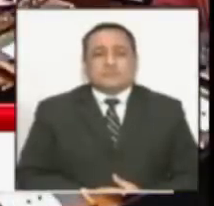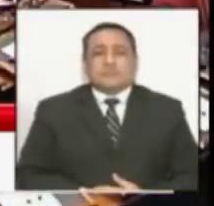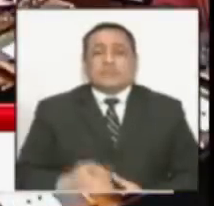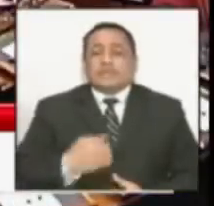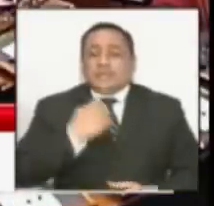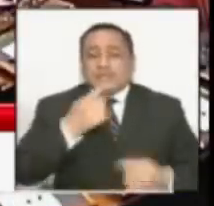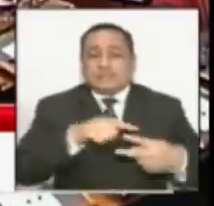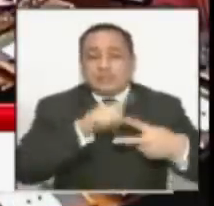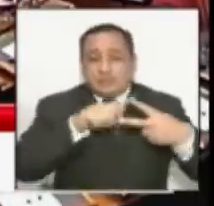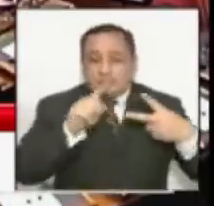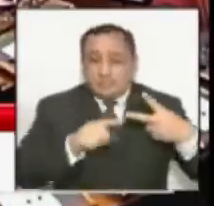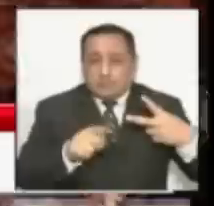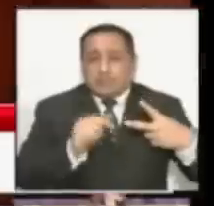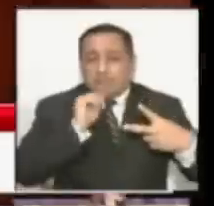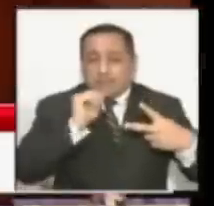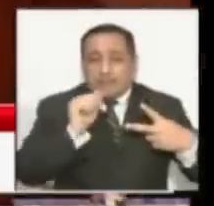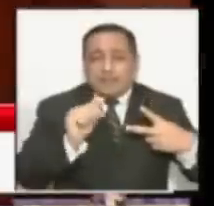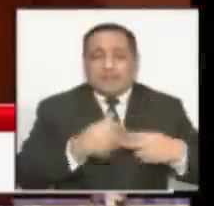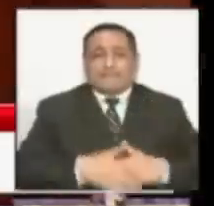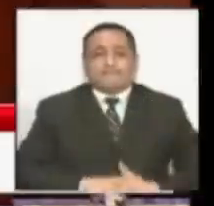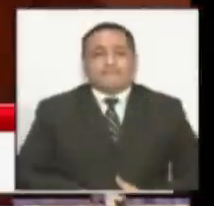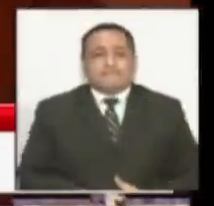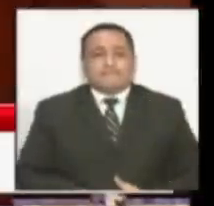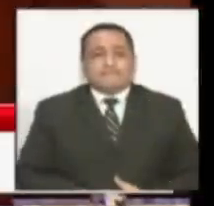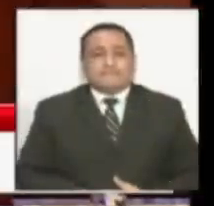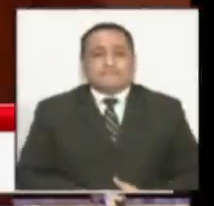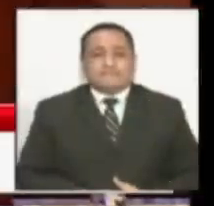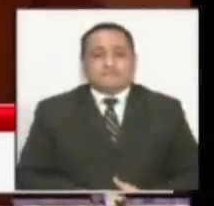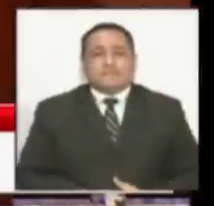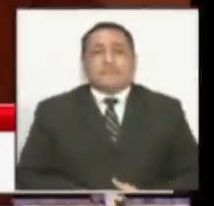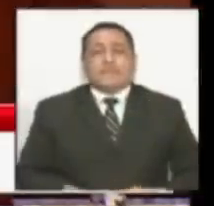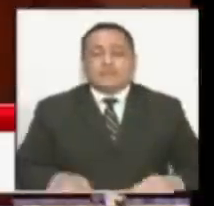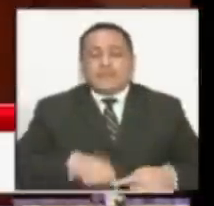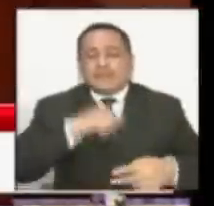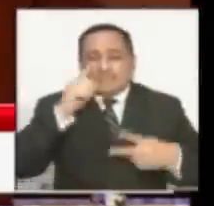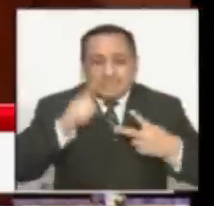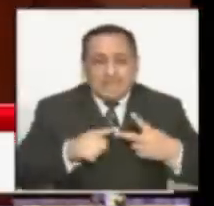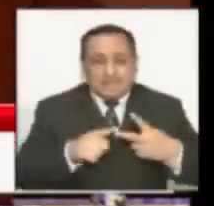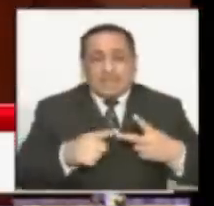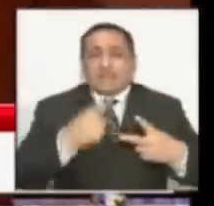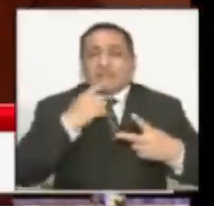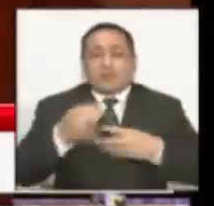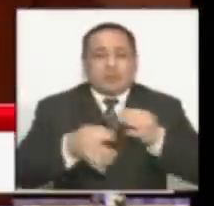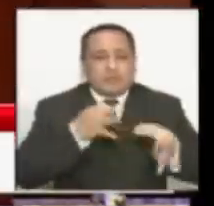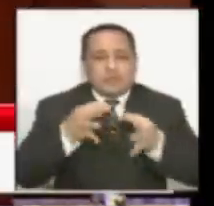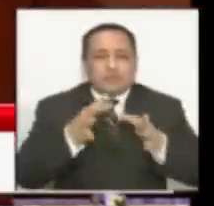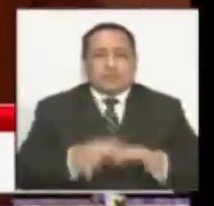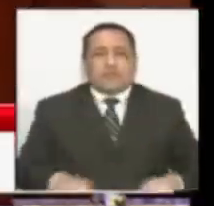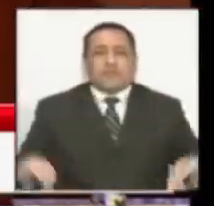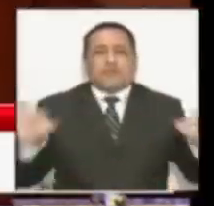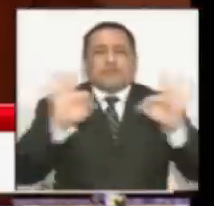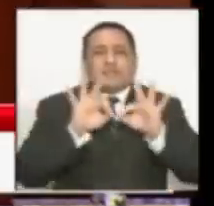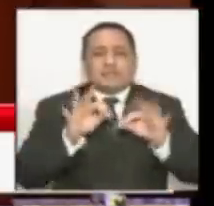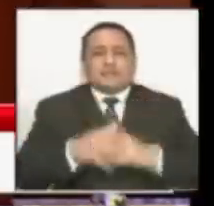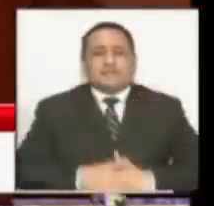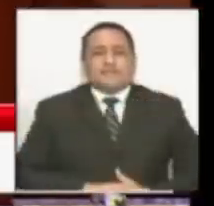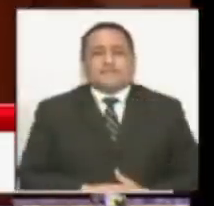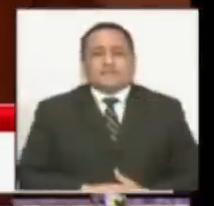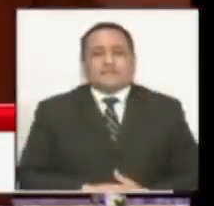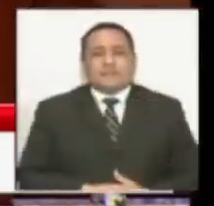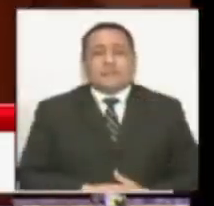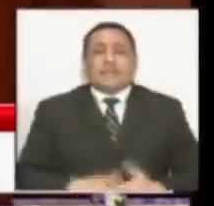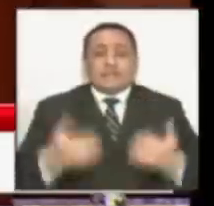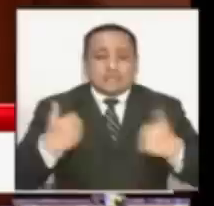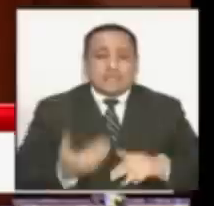Decía que me faltaban un par de puntos. El siguiente punto que creo que es sí fundamental. Ya